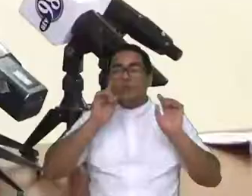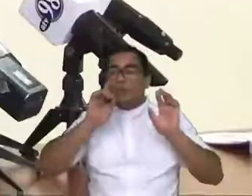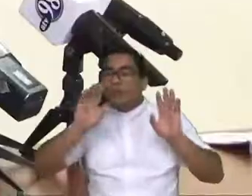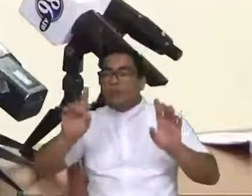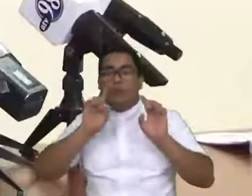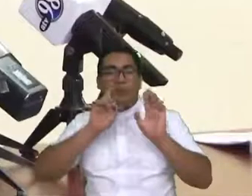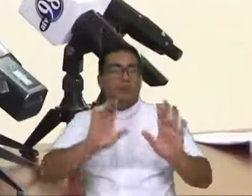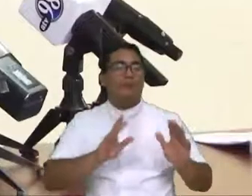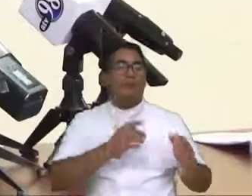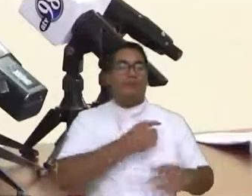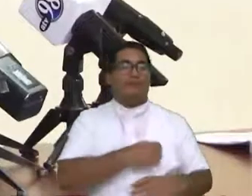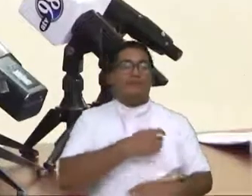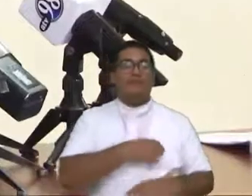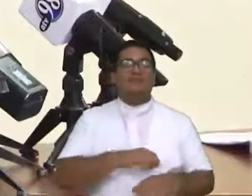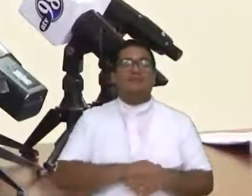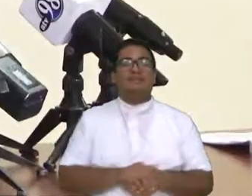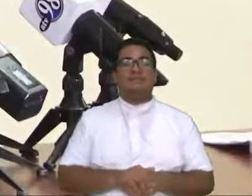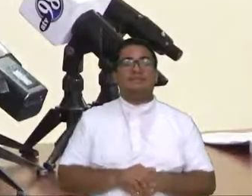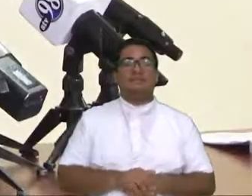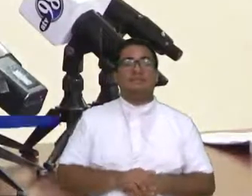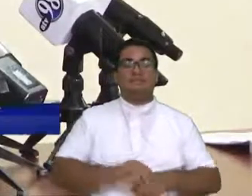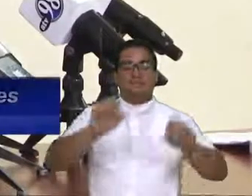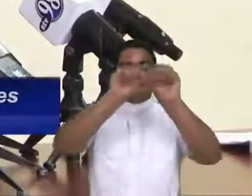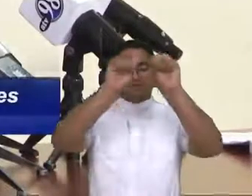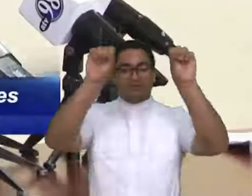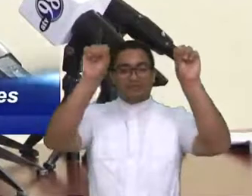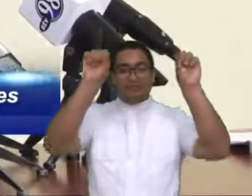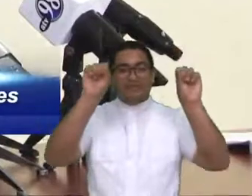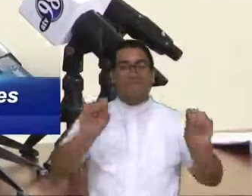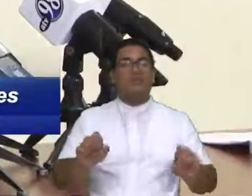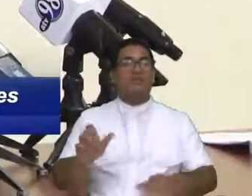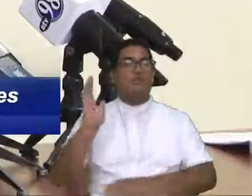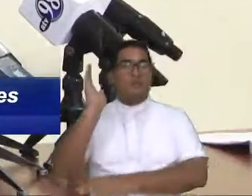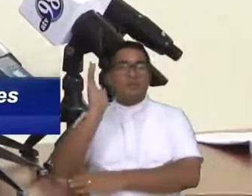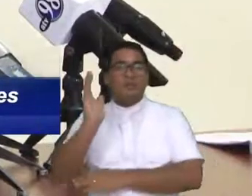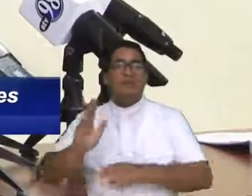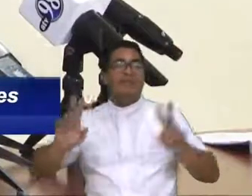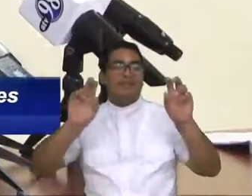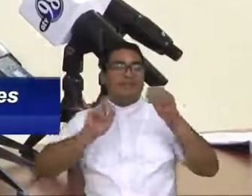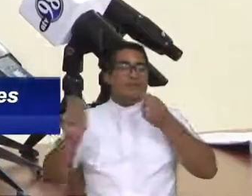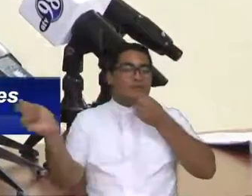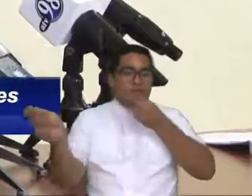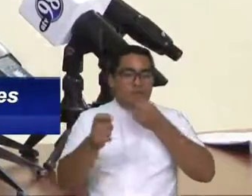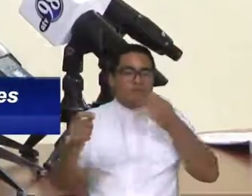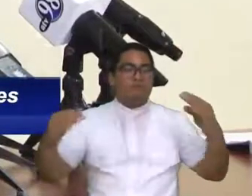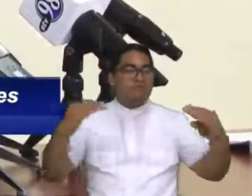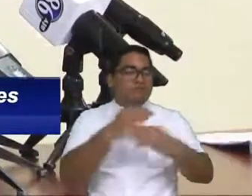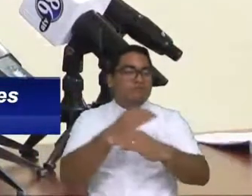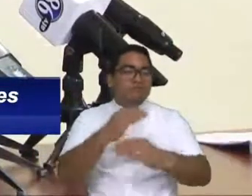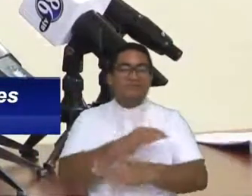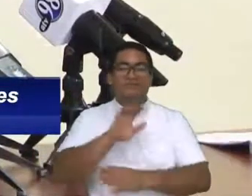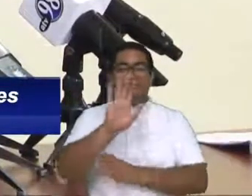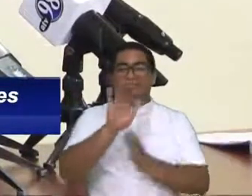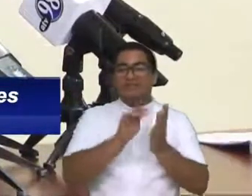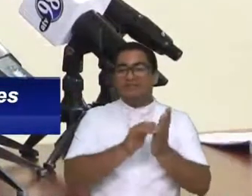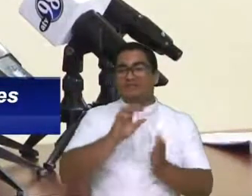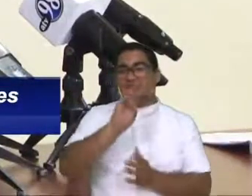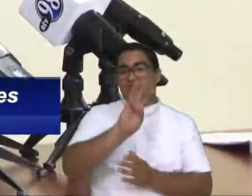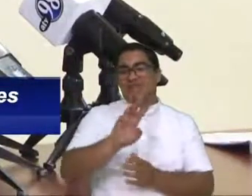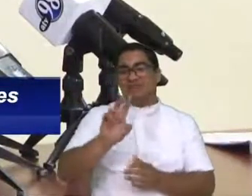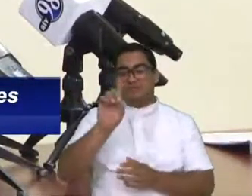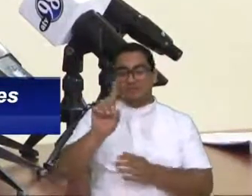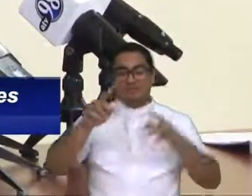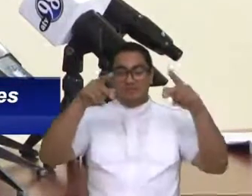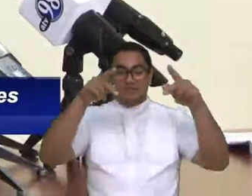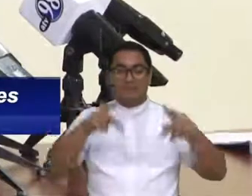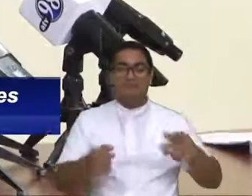escolar. Se impartieron seminarios y charlas de educación vial a 5.301